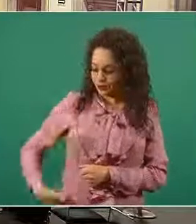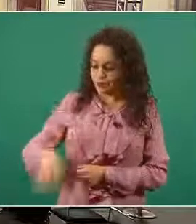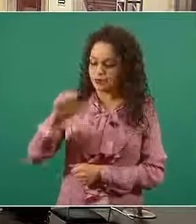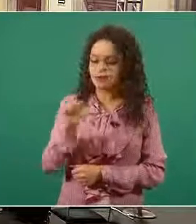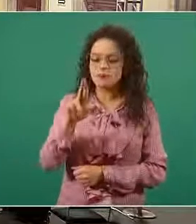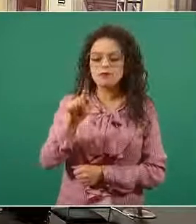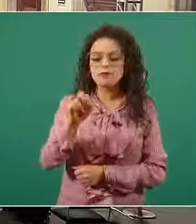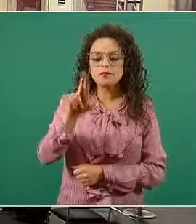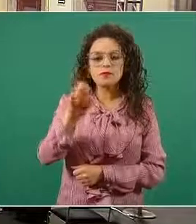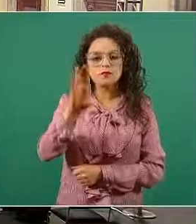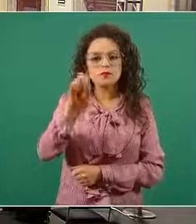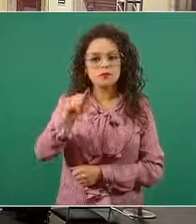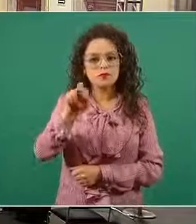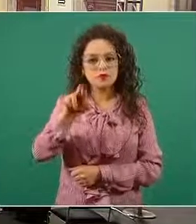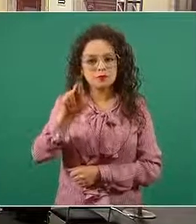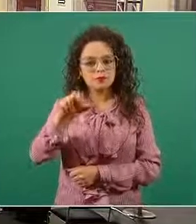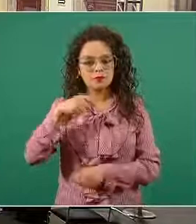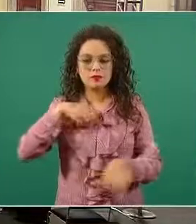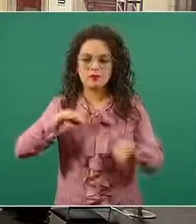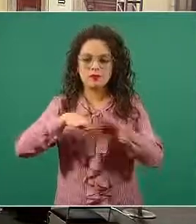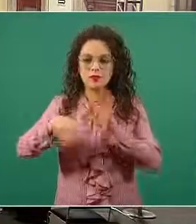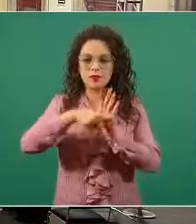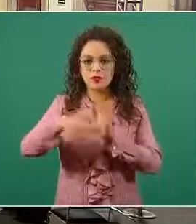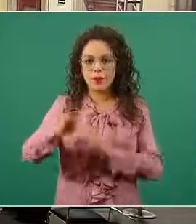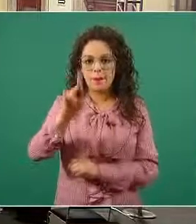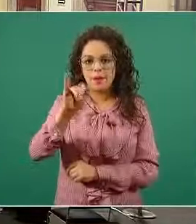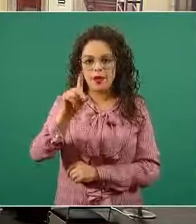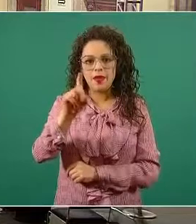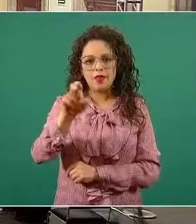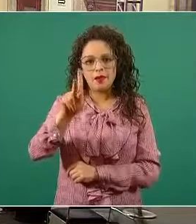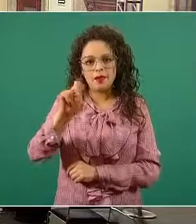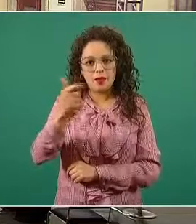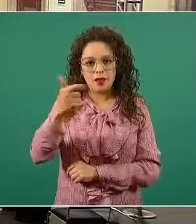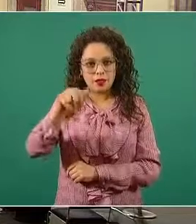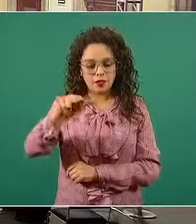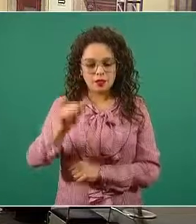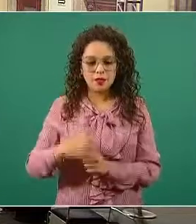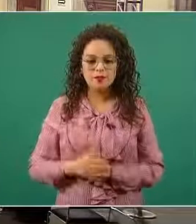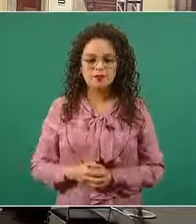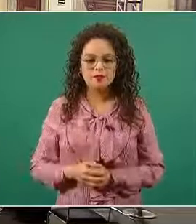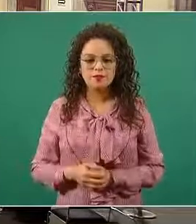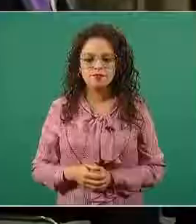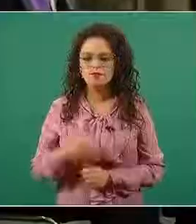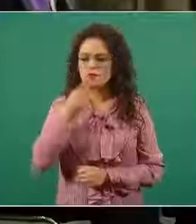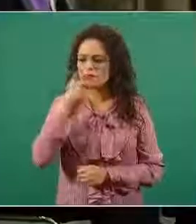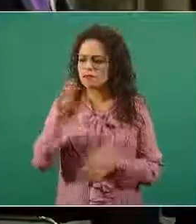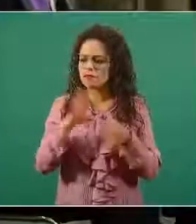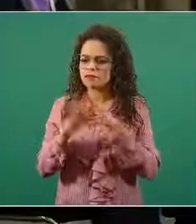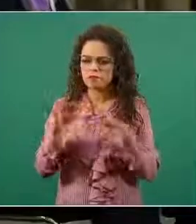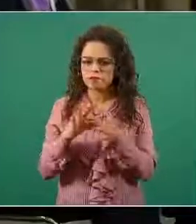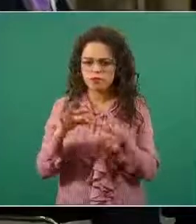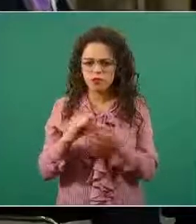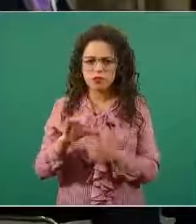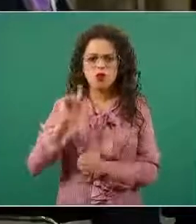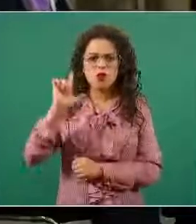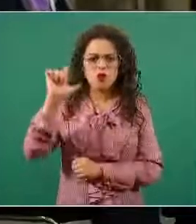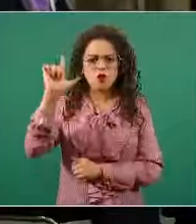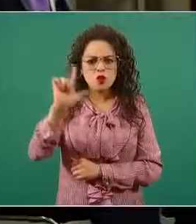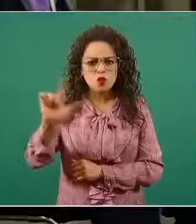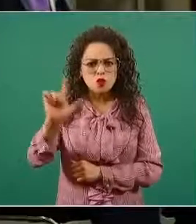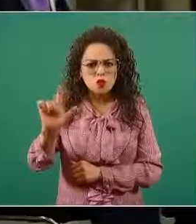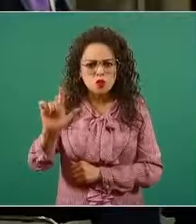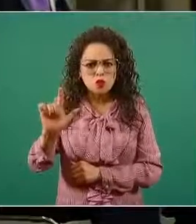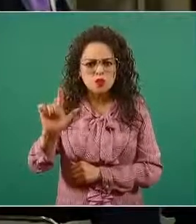Página. Un poco sobre las vacunas que también llegan hoy, ya nos adelantan que se van a aplicar a partir, que el lunes darán a conocer,